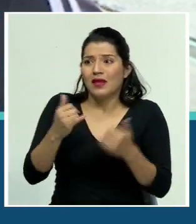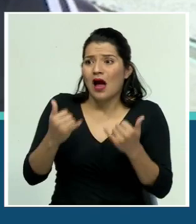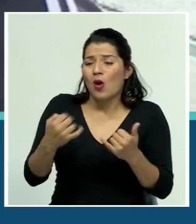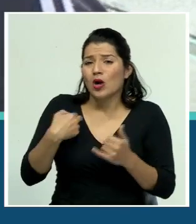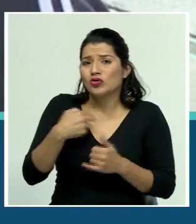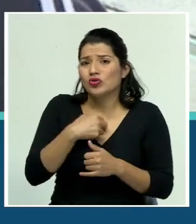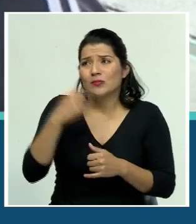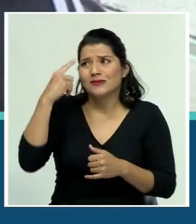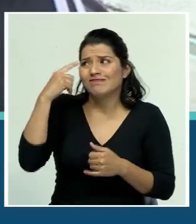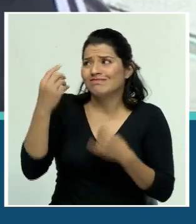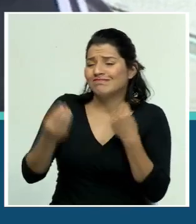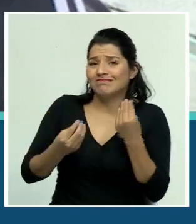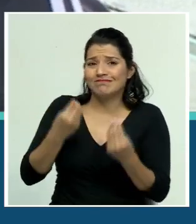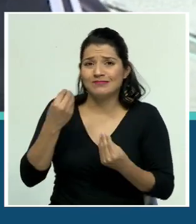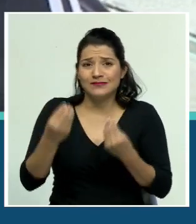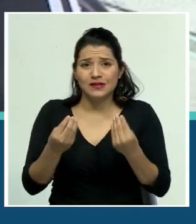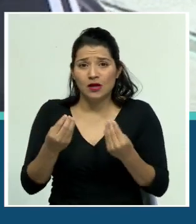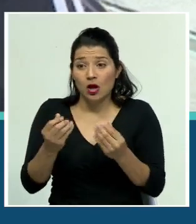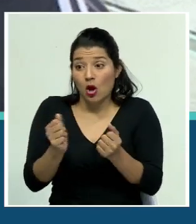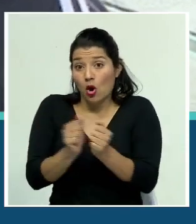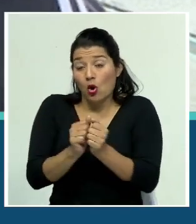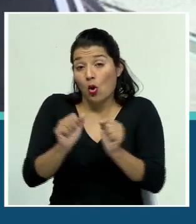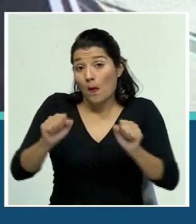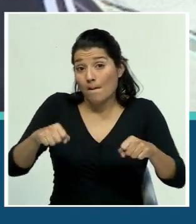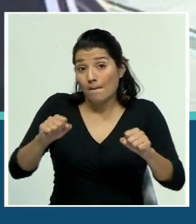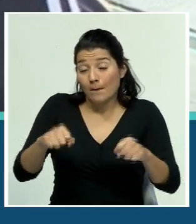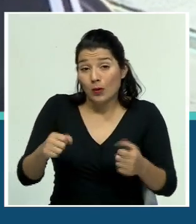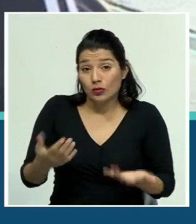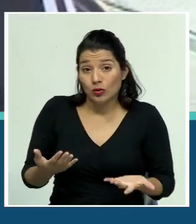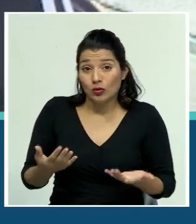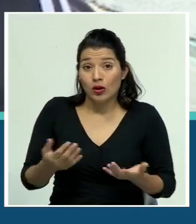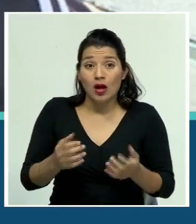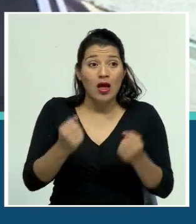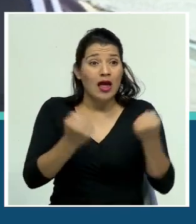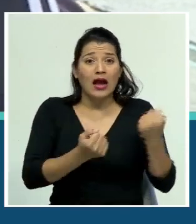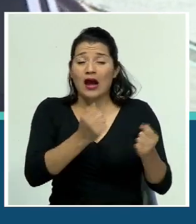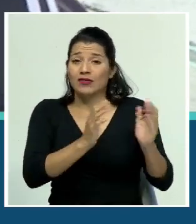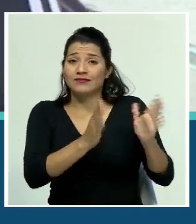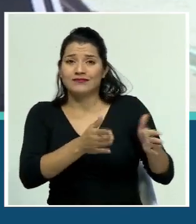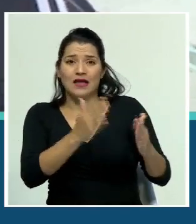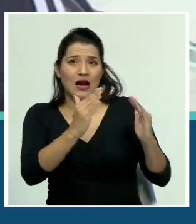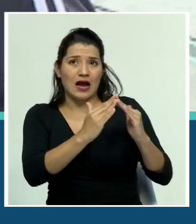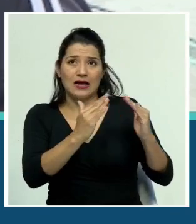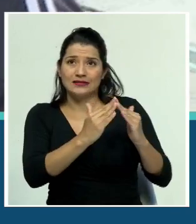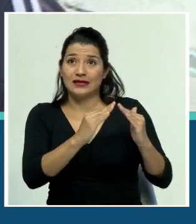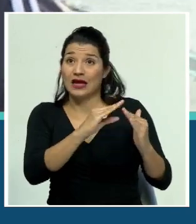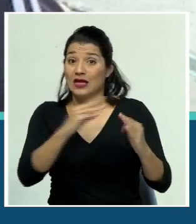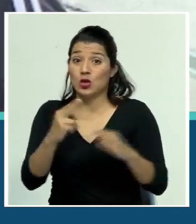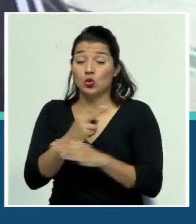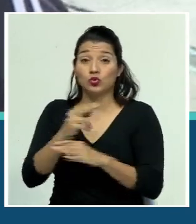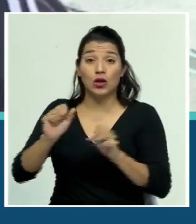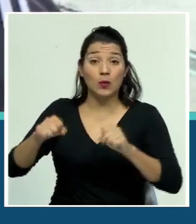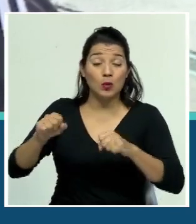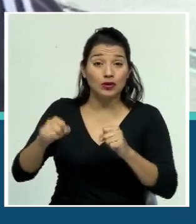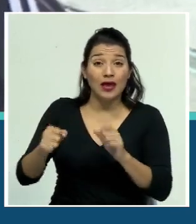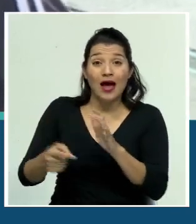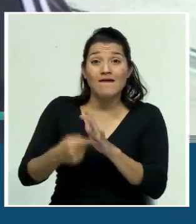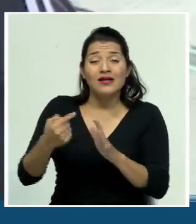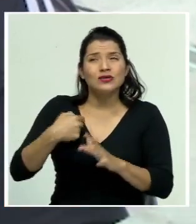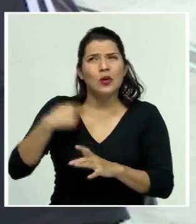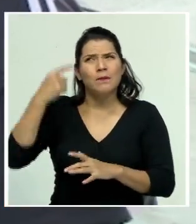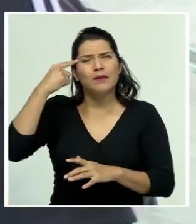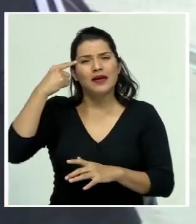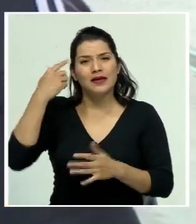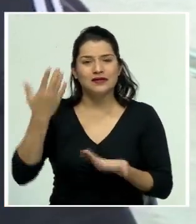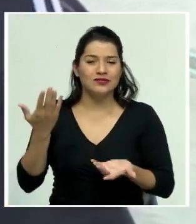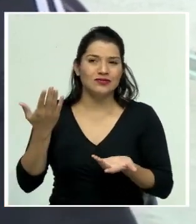que ingeniárselas ahí como con una moto. El carro hay que dejarlo en la casa y sacar la moto. A veces yo creo que vamos a